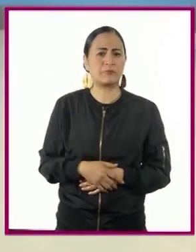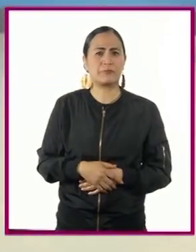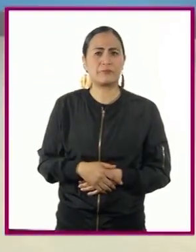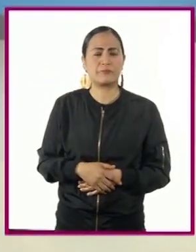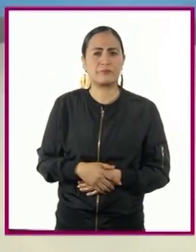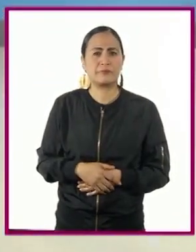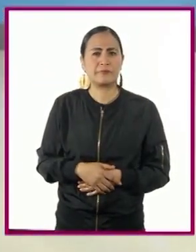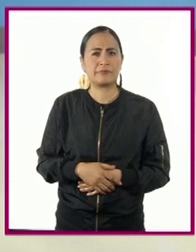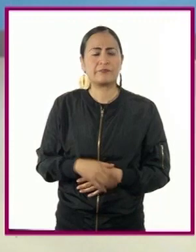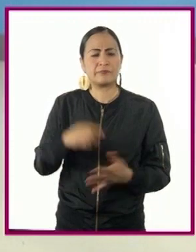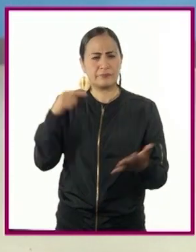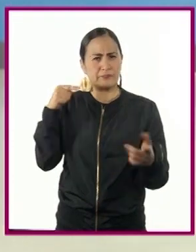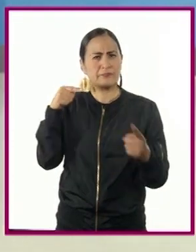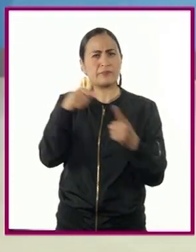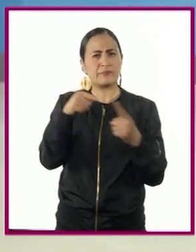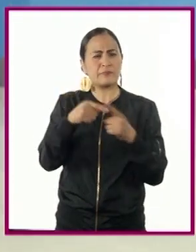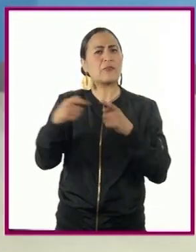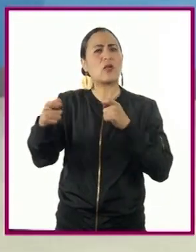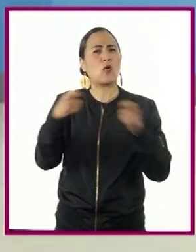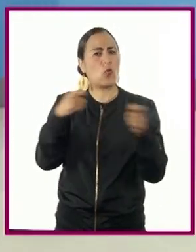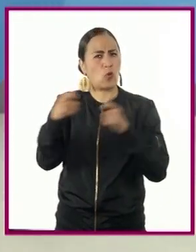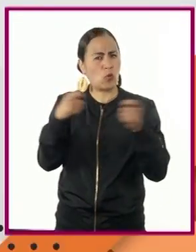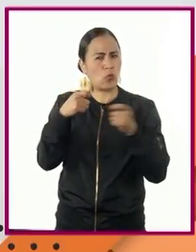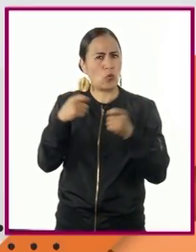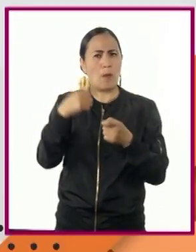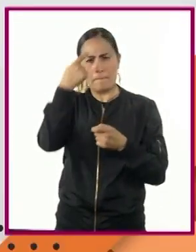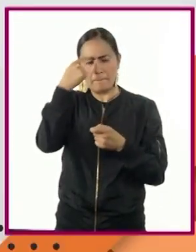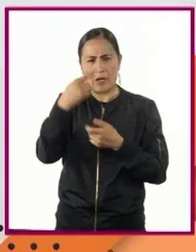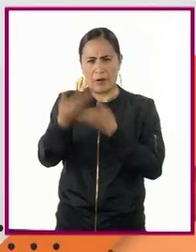He aquí las medidas que el gobierno se propone realizar.